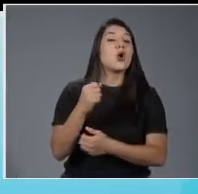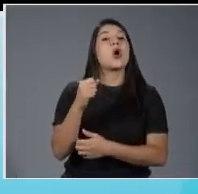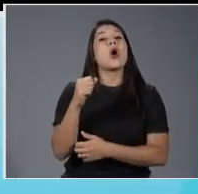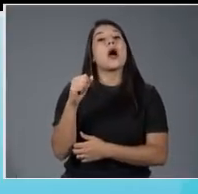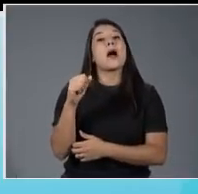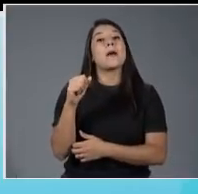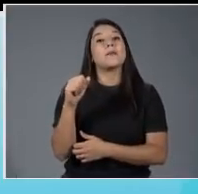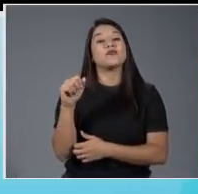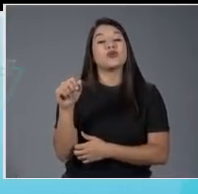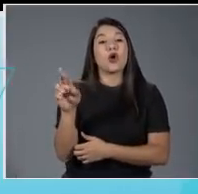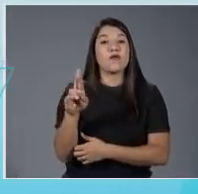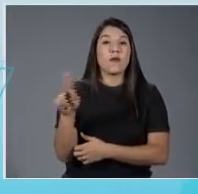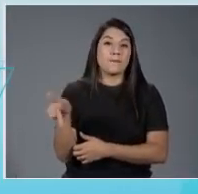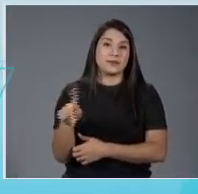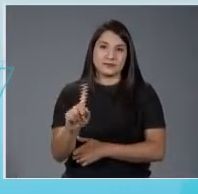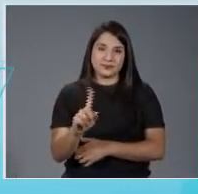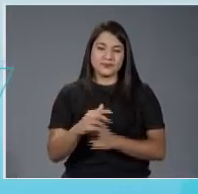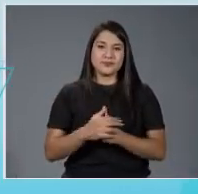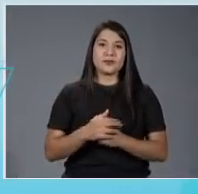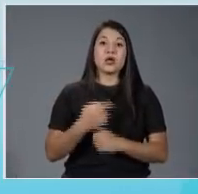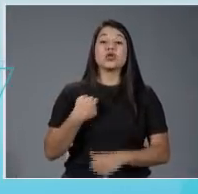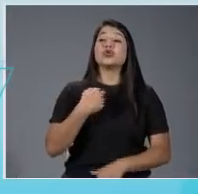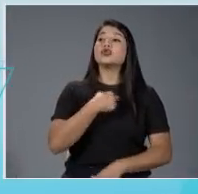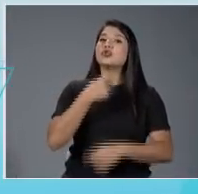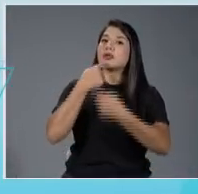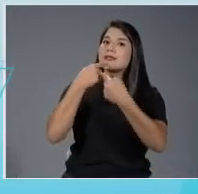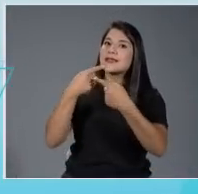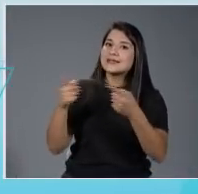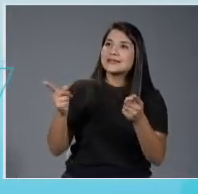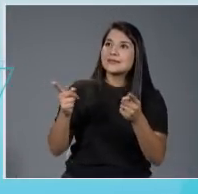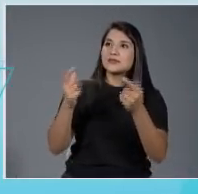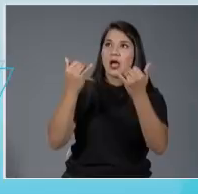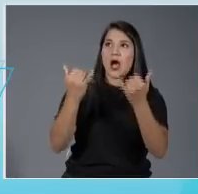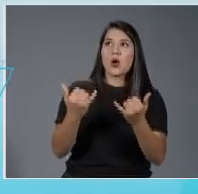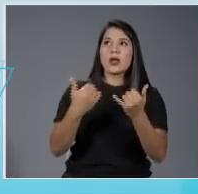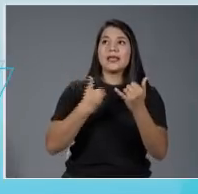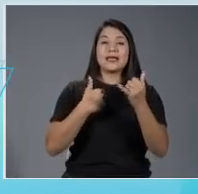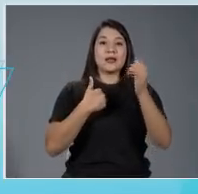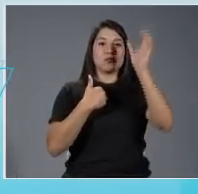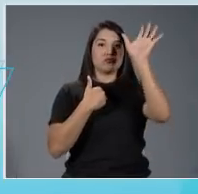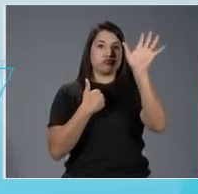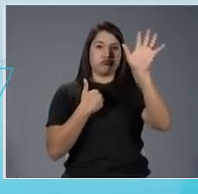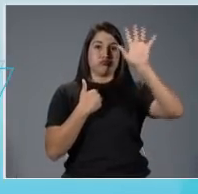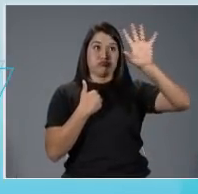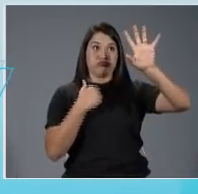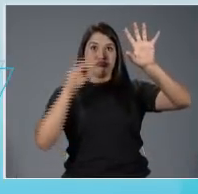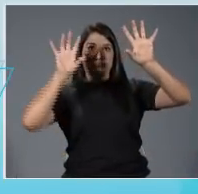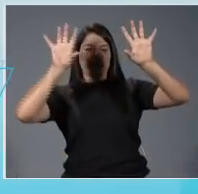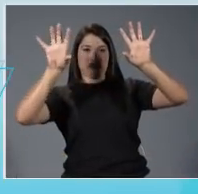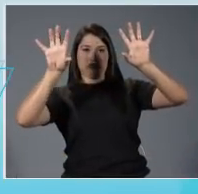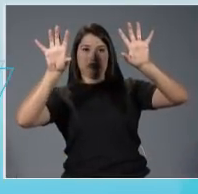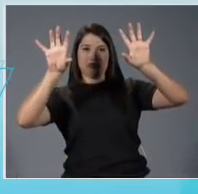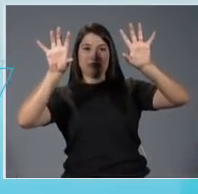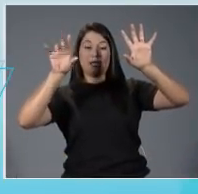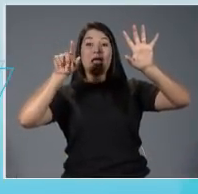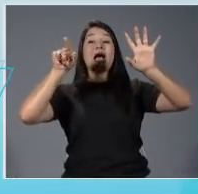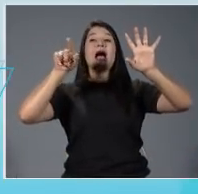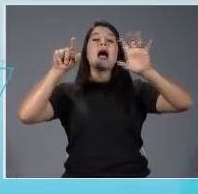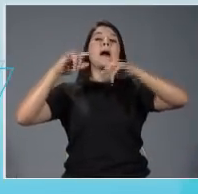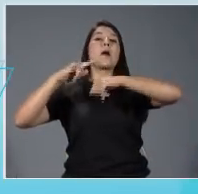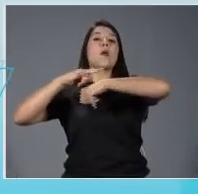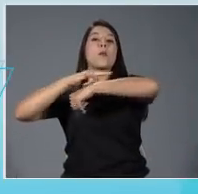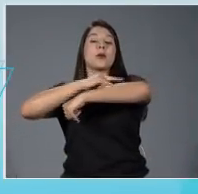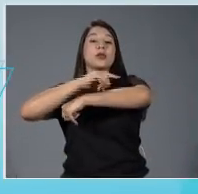Don Francisco, disculpe, le decimos a nuestra audiencia, tenemos la pantalla dividida en este momento, porque en base 2, en el aeropuerto